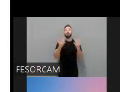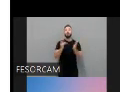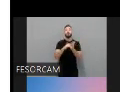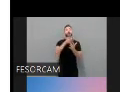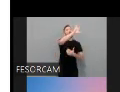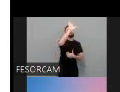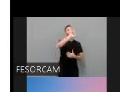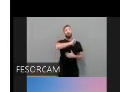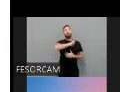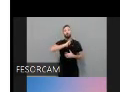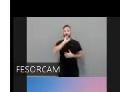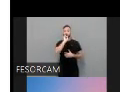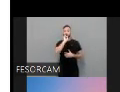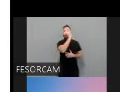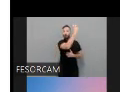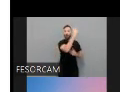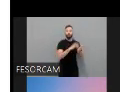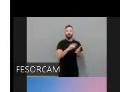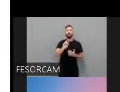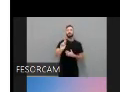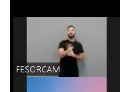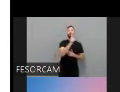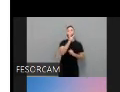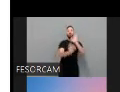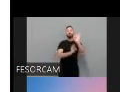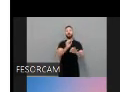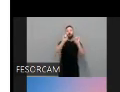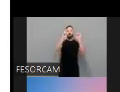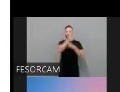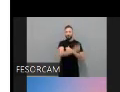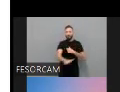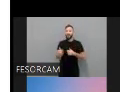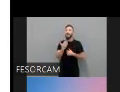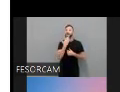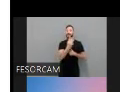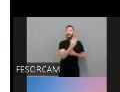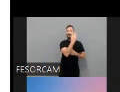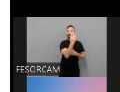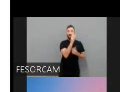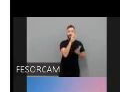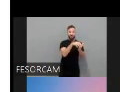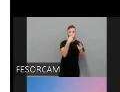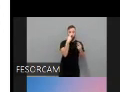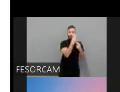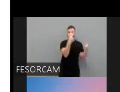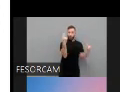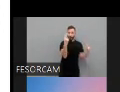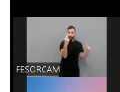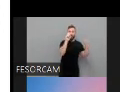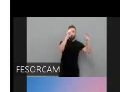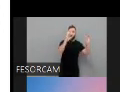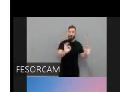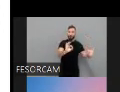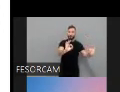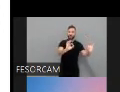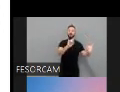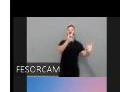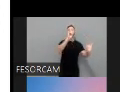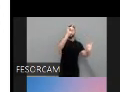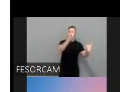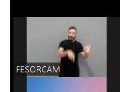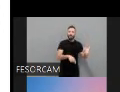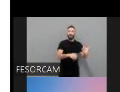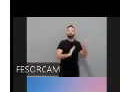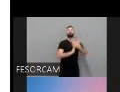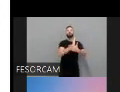en que se escolariza en el segundo ciclo de atención infantil, es decir, a los 3 años en centros públicos de educación especial, también se interrumpe